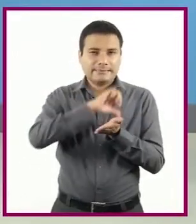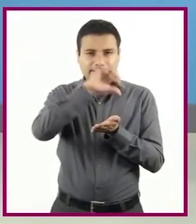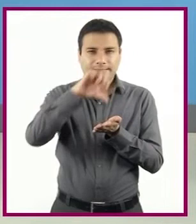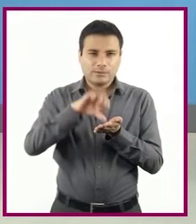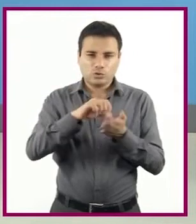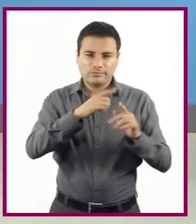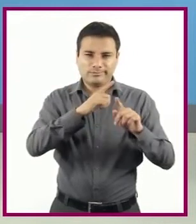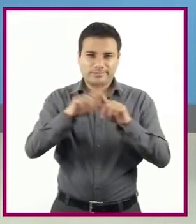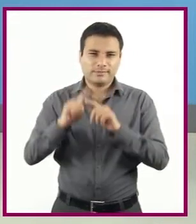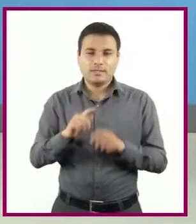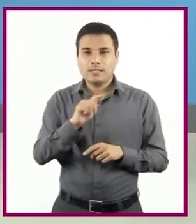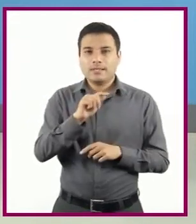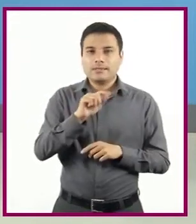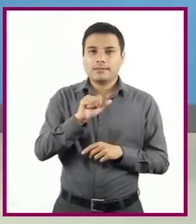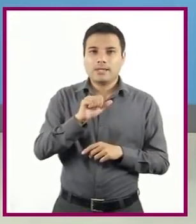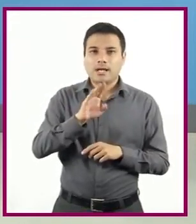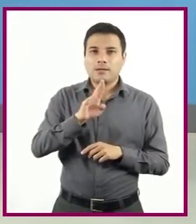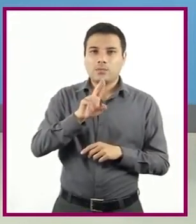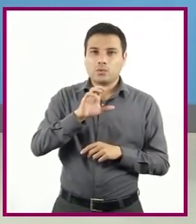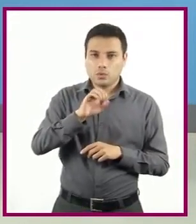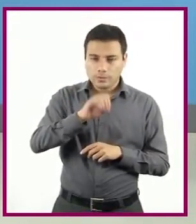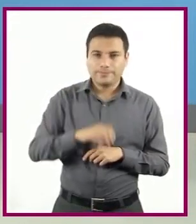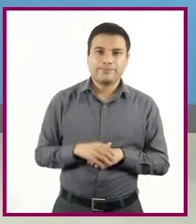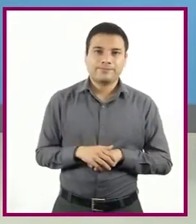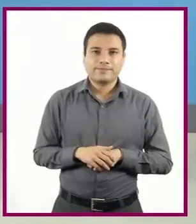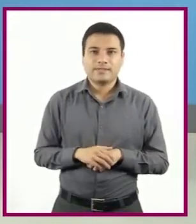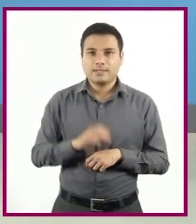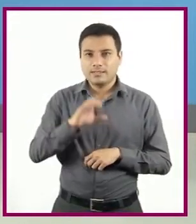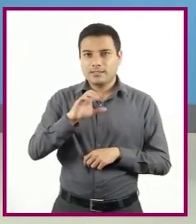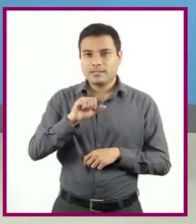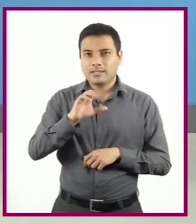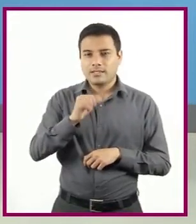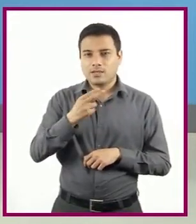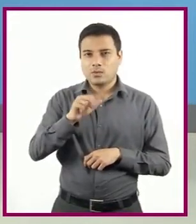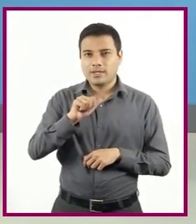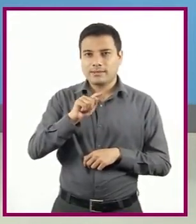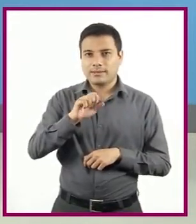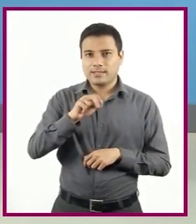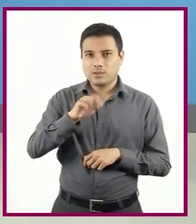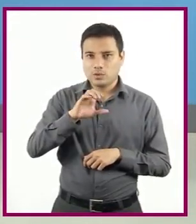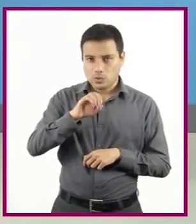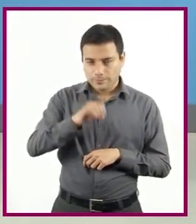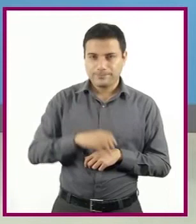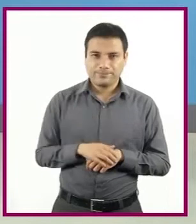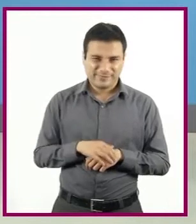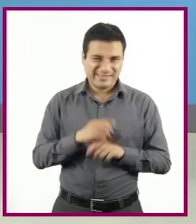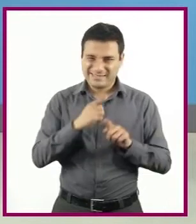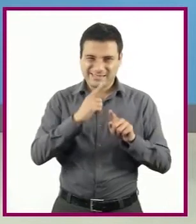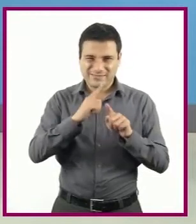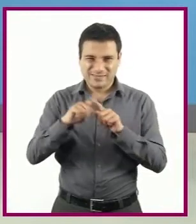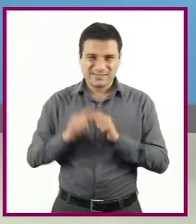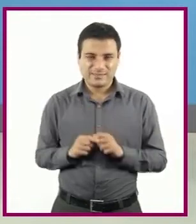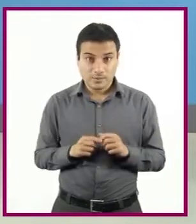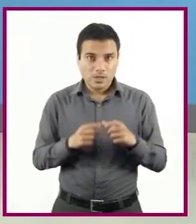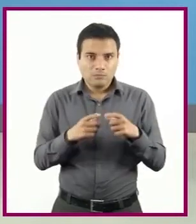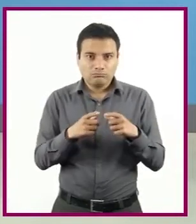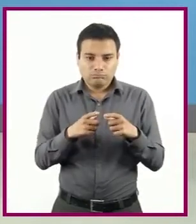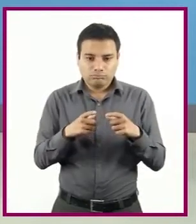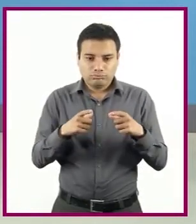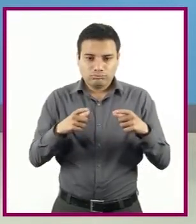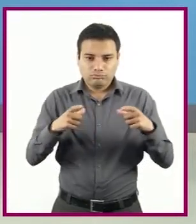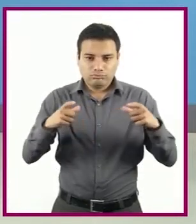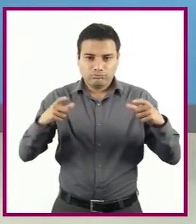como Tabuco, Tanguijo, Cacahuatengo y Metlaltoyuca crecieron hasta convertirse